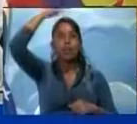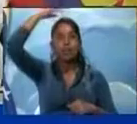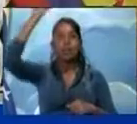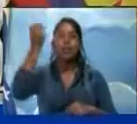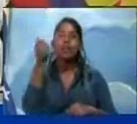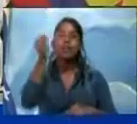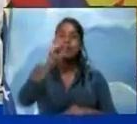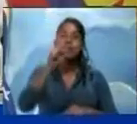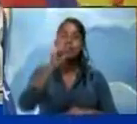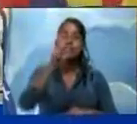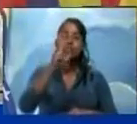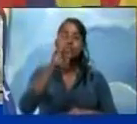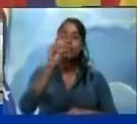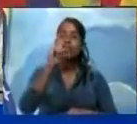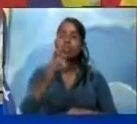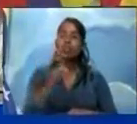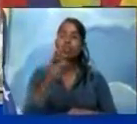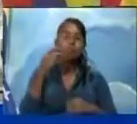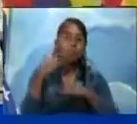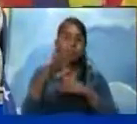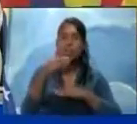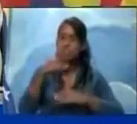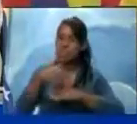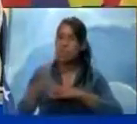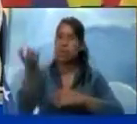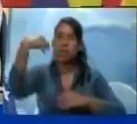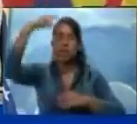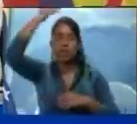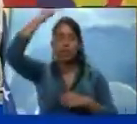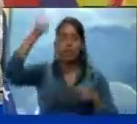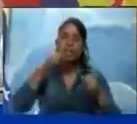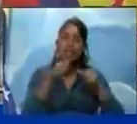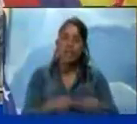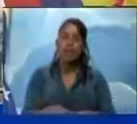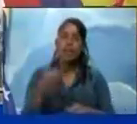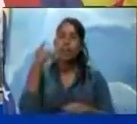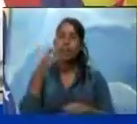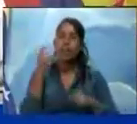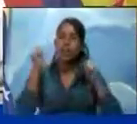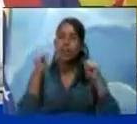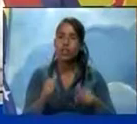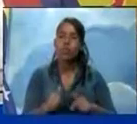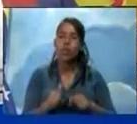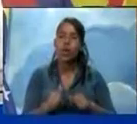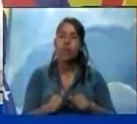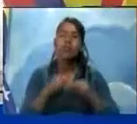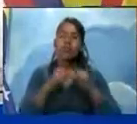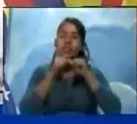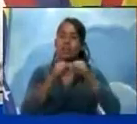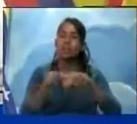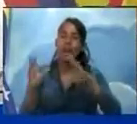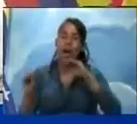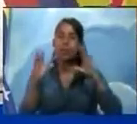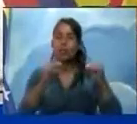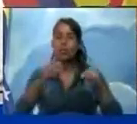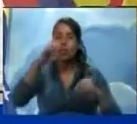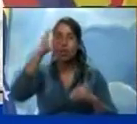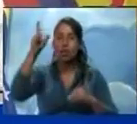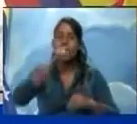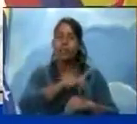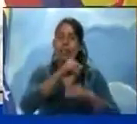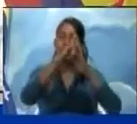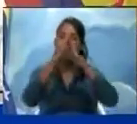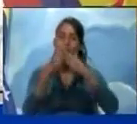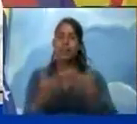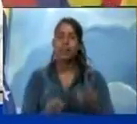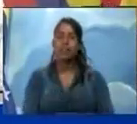Él prosperó. Pasaban reyes, quedaba Daniel. Y hoy sigue hablándonos Dios a través de